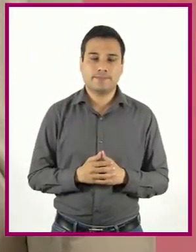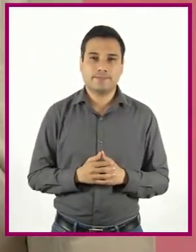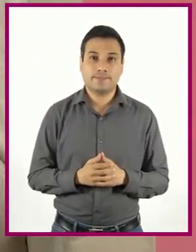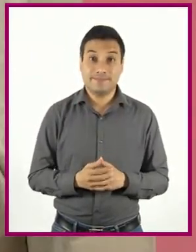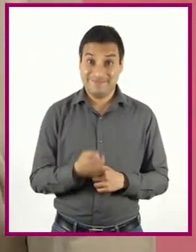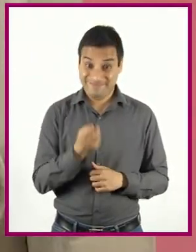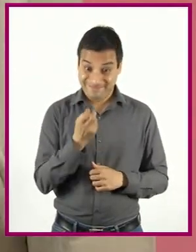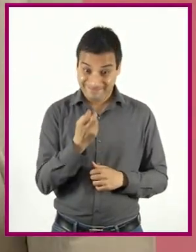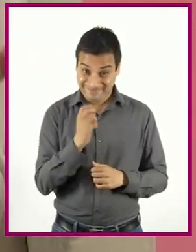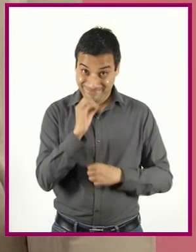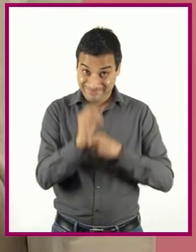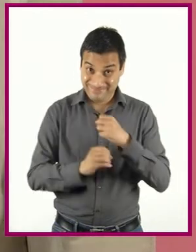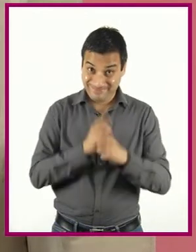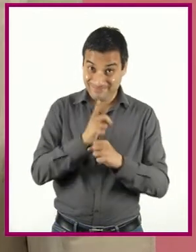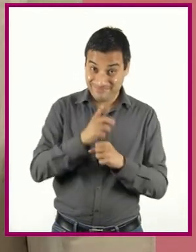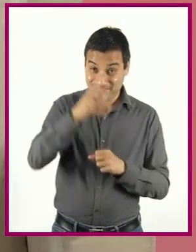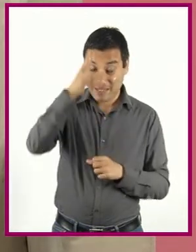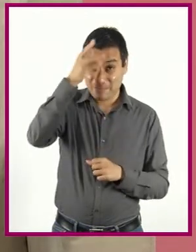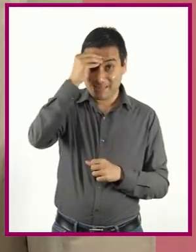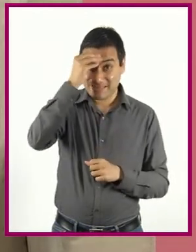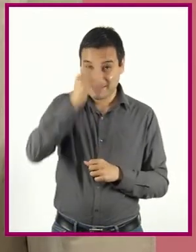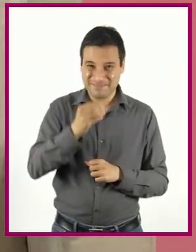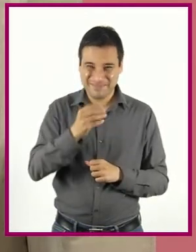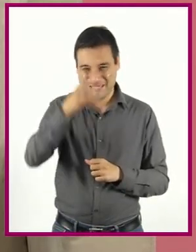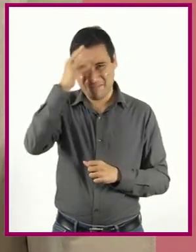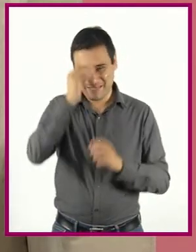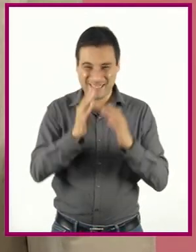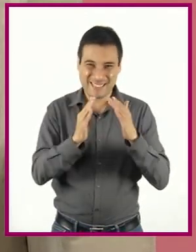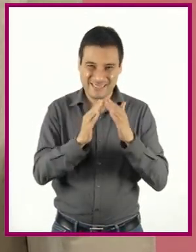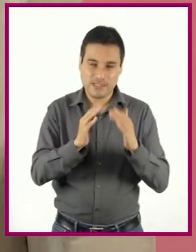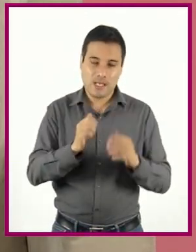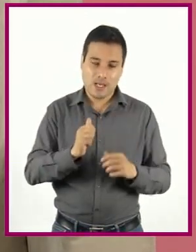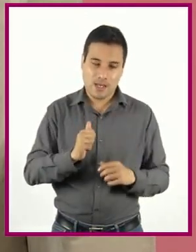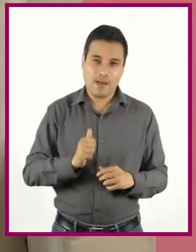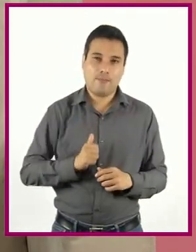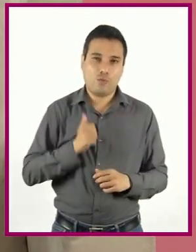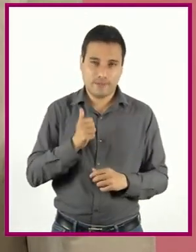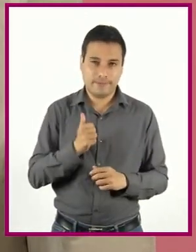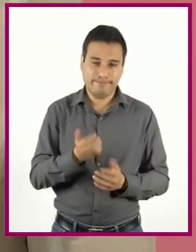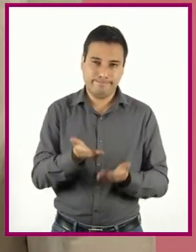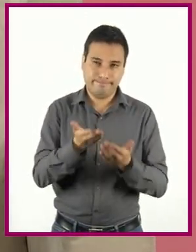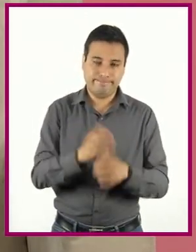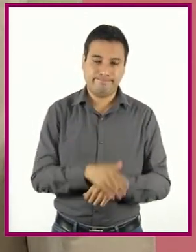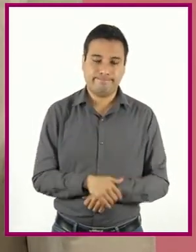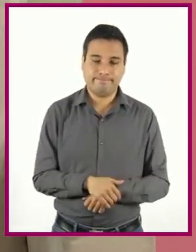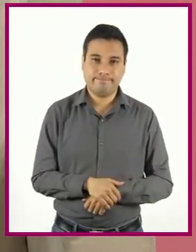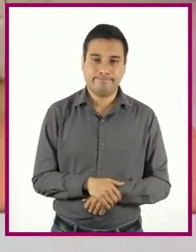de aprendizaje que nos da Aprende en Casa pues sean aprovechadas lo más posible.